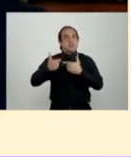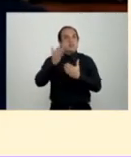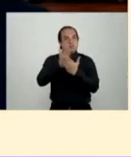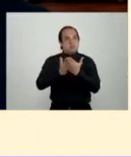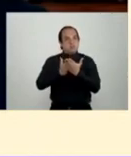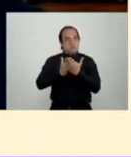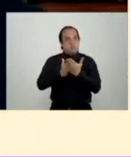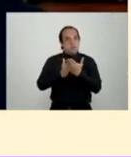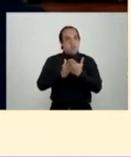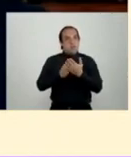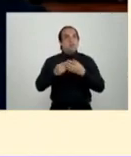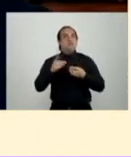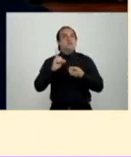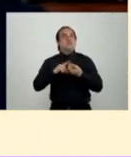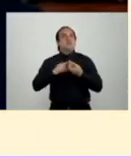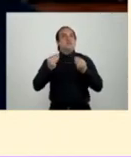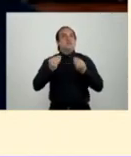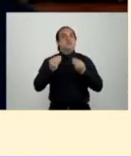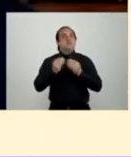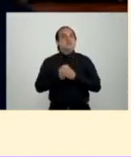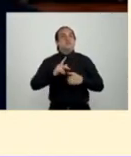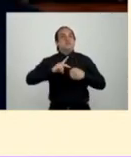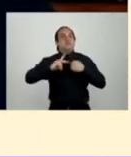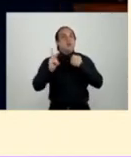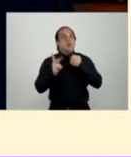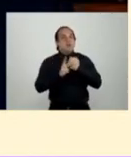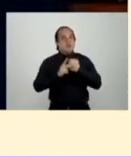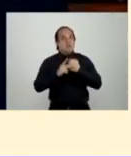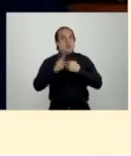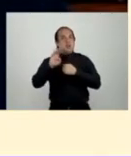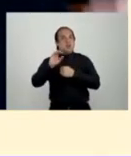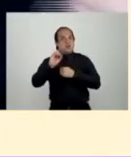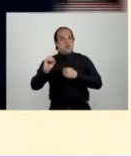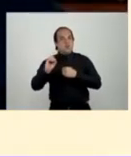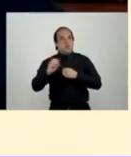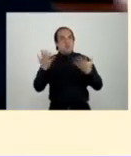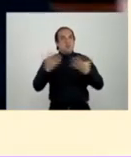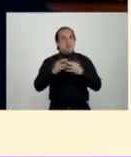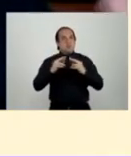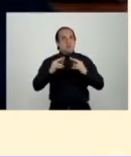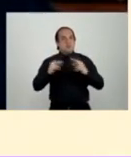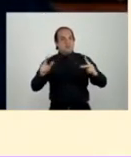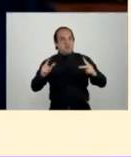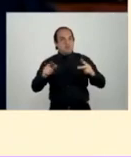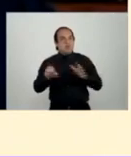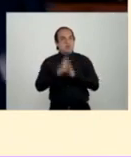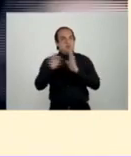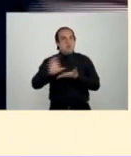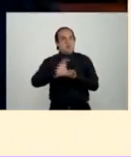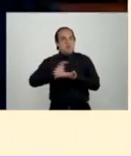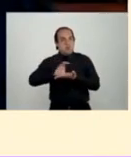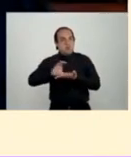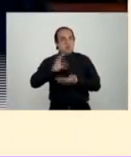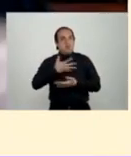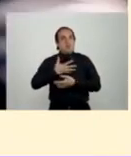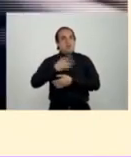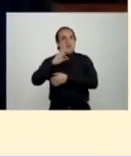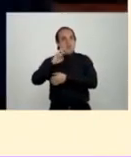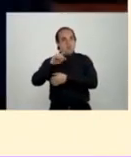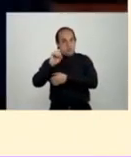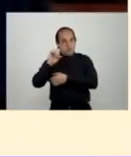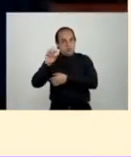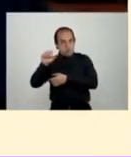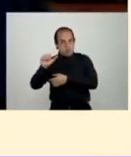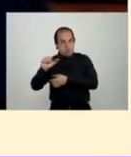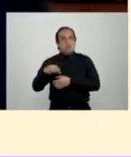en muchos países el boom los había destruido, ¿no? El caso de Colombia, en Colombia había escritores, estaba Moreno Durán, Oscar Collazos,